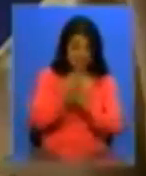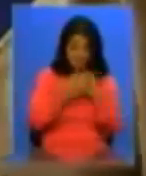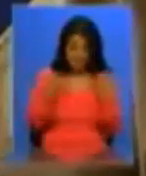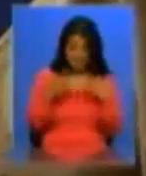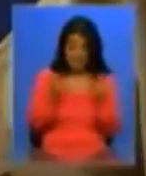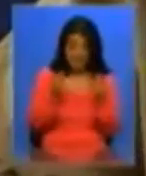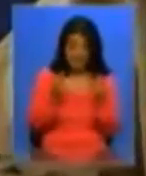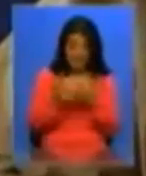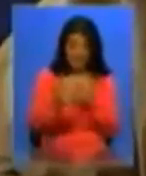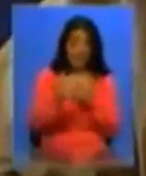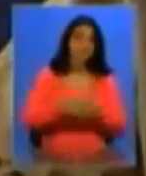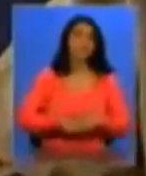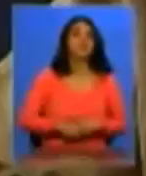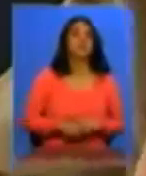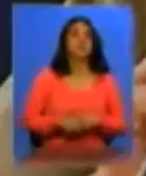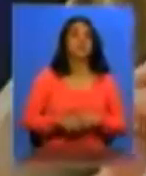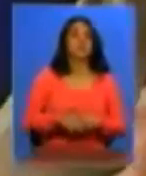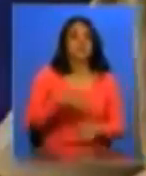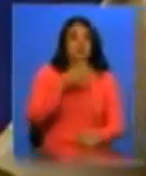Bueno, rapidito.